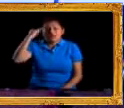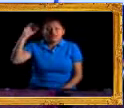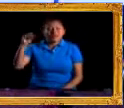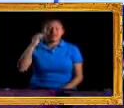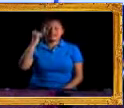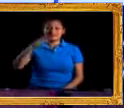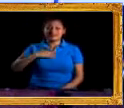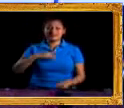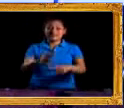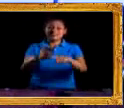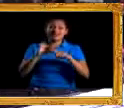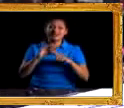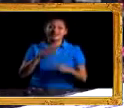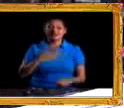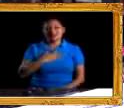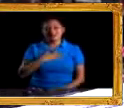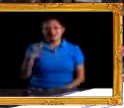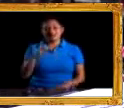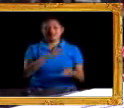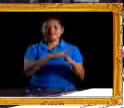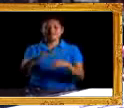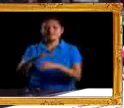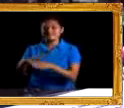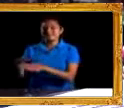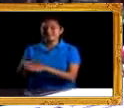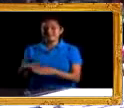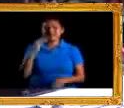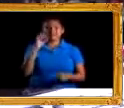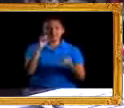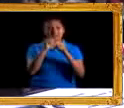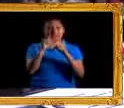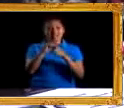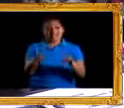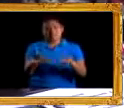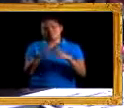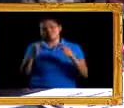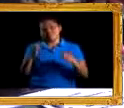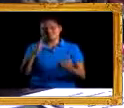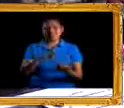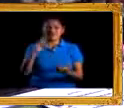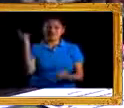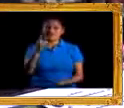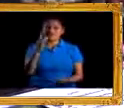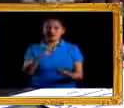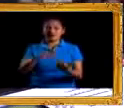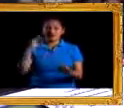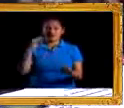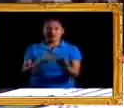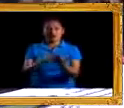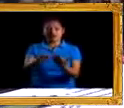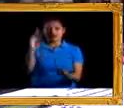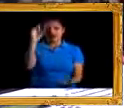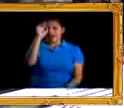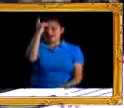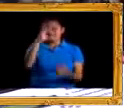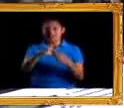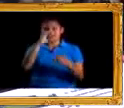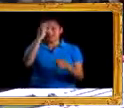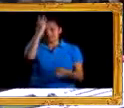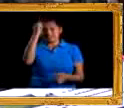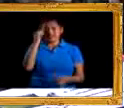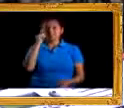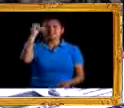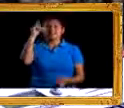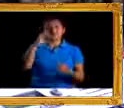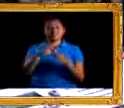Señor me iba a escoger a mí para compartir la palabra del Señor. Entonces, toda gloria y toda honra al Rey de Reyes